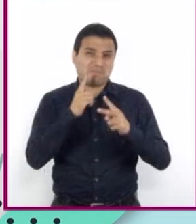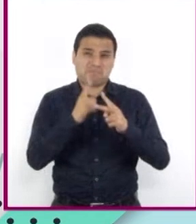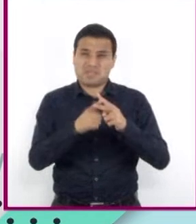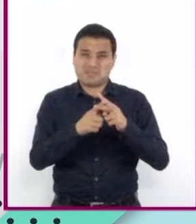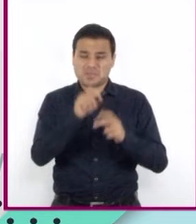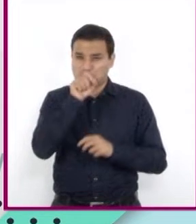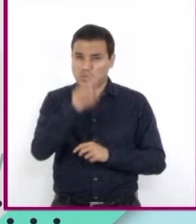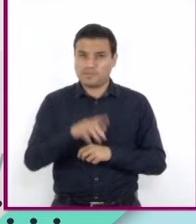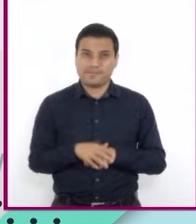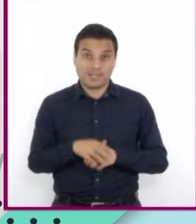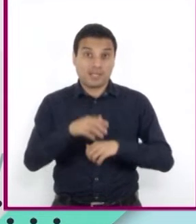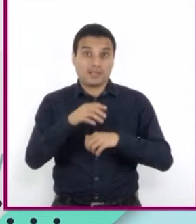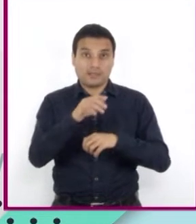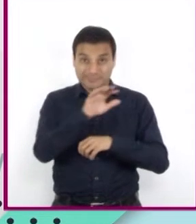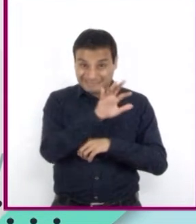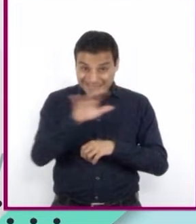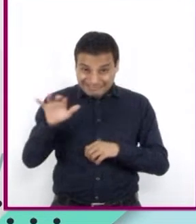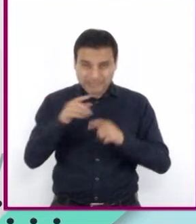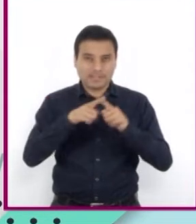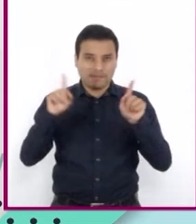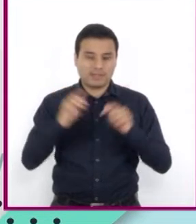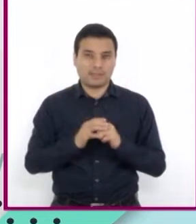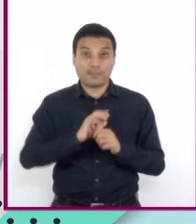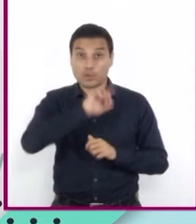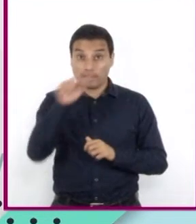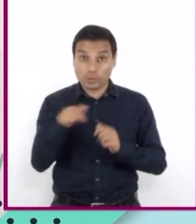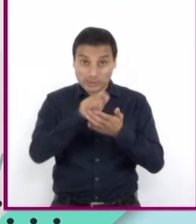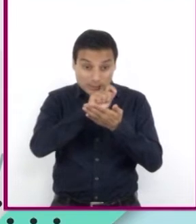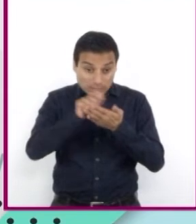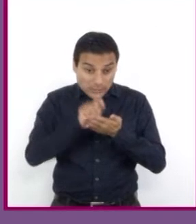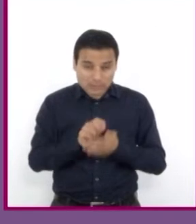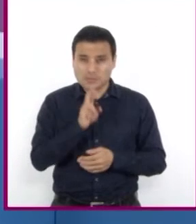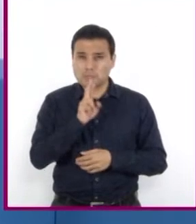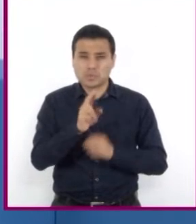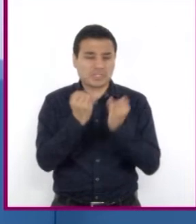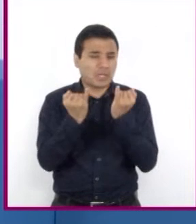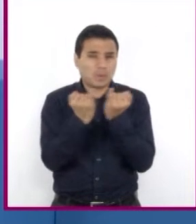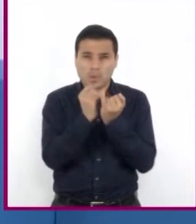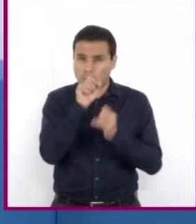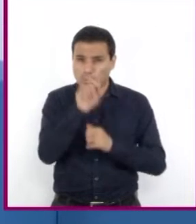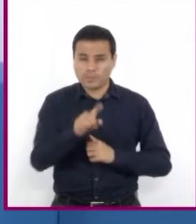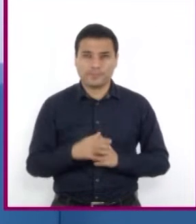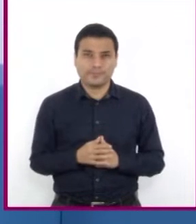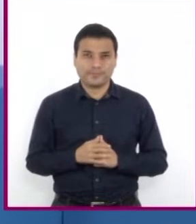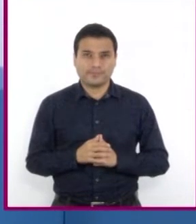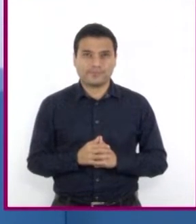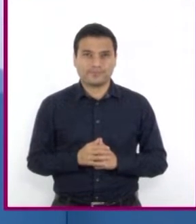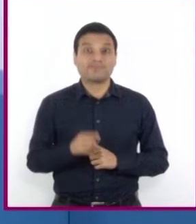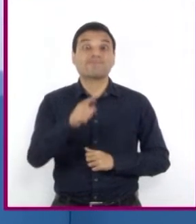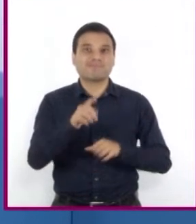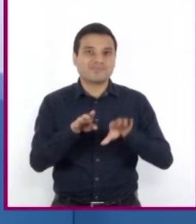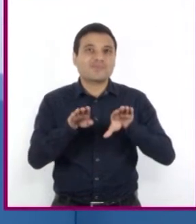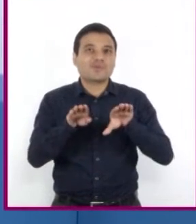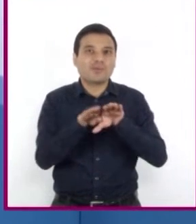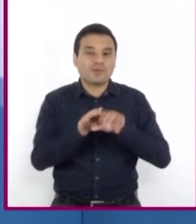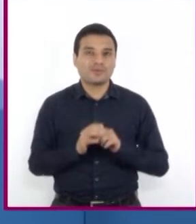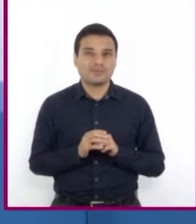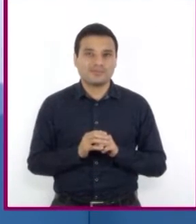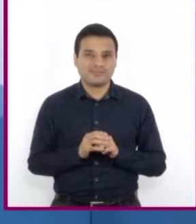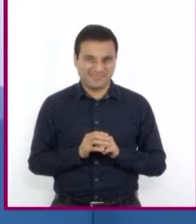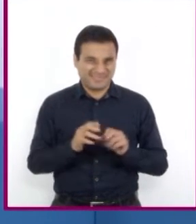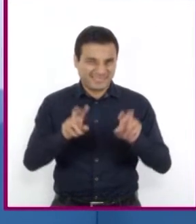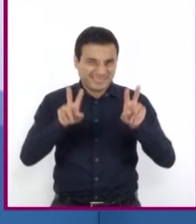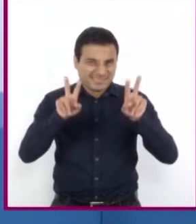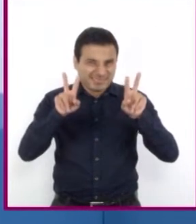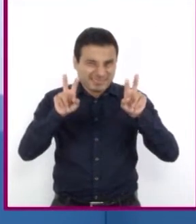forma diferente, pero al aplicarlas, los resultados son los mismos. ¿Cómo van hasta aquí? ¿Les va quedando claro el